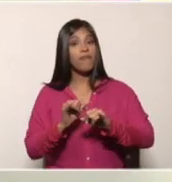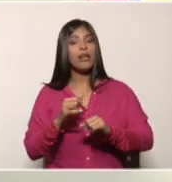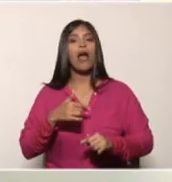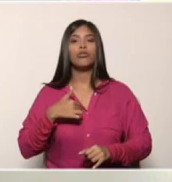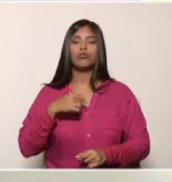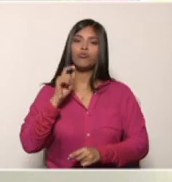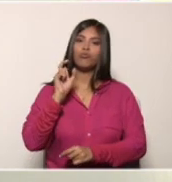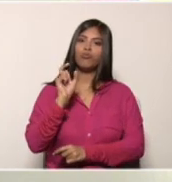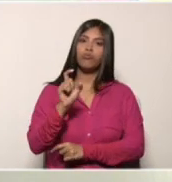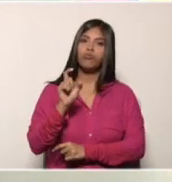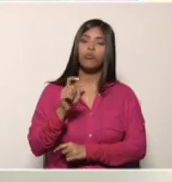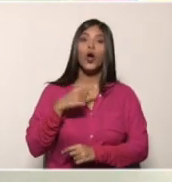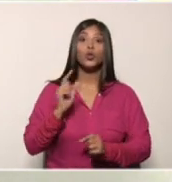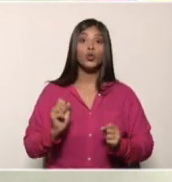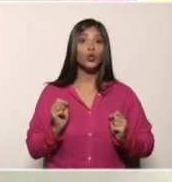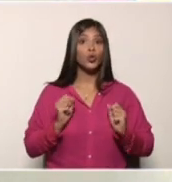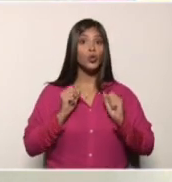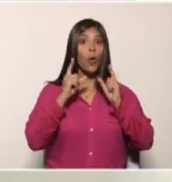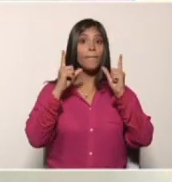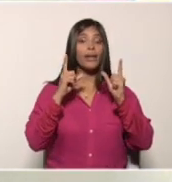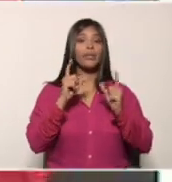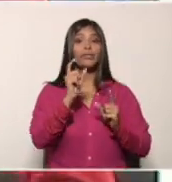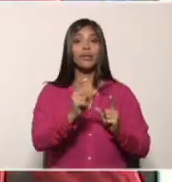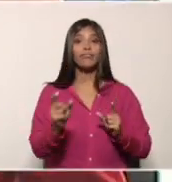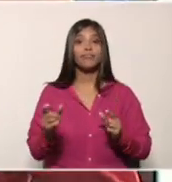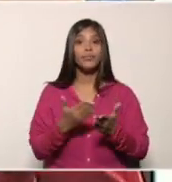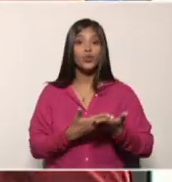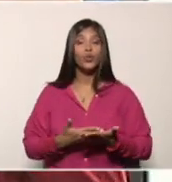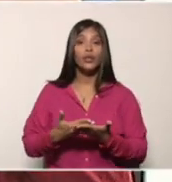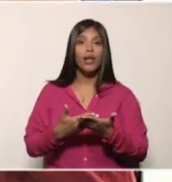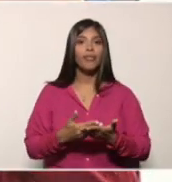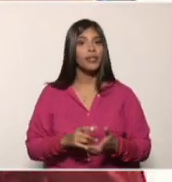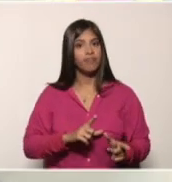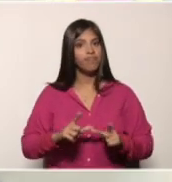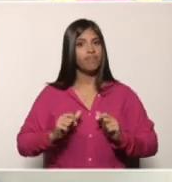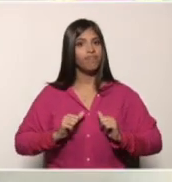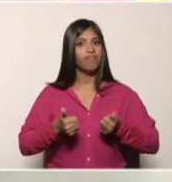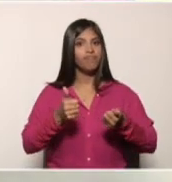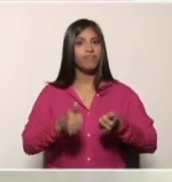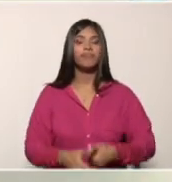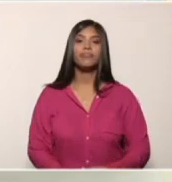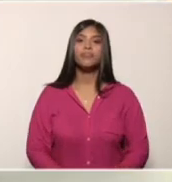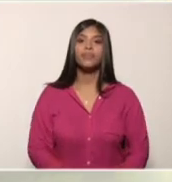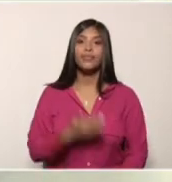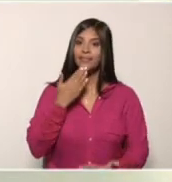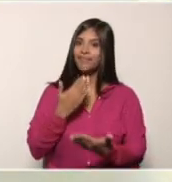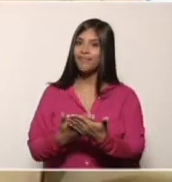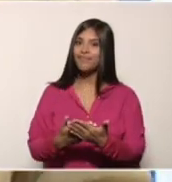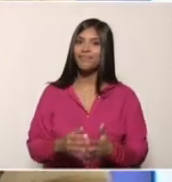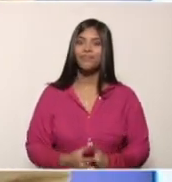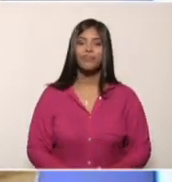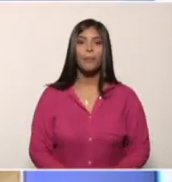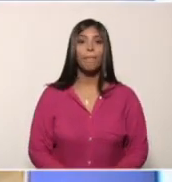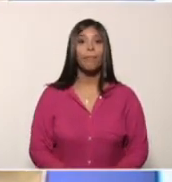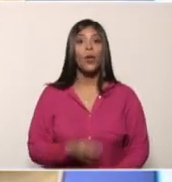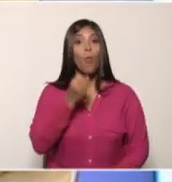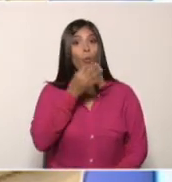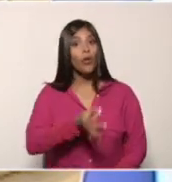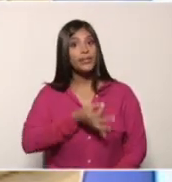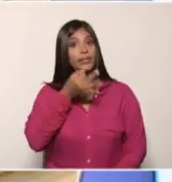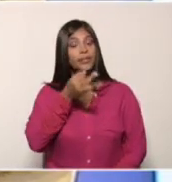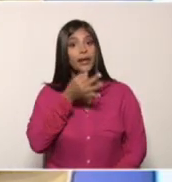unas recomendaciones, unas sorpresitas para los muchachos. Lo dejo entonces para que dé su clase. Vale. Adelante. Gracias. Bien, buenas